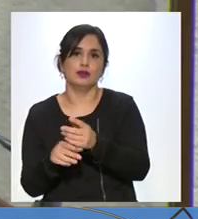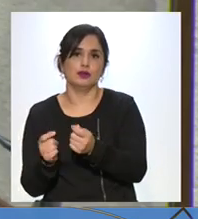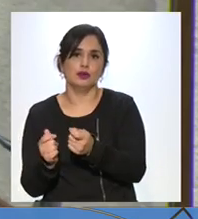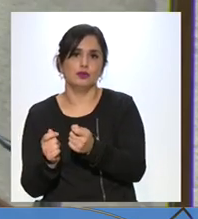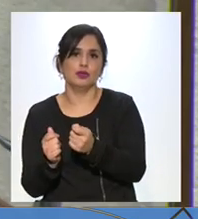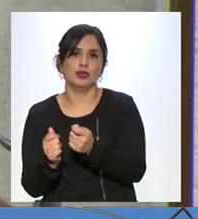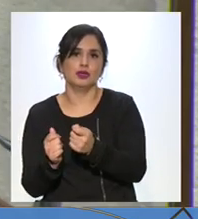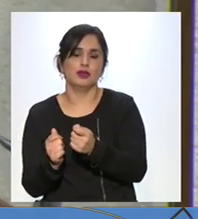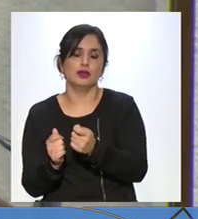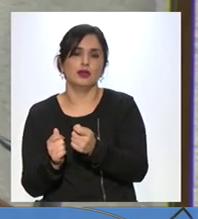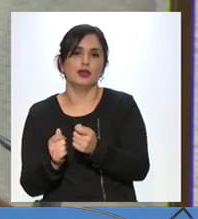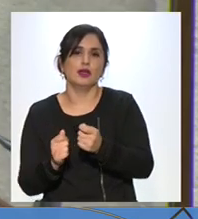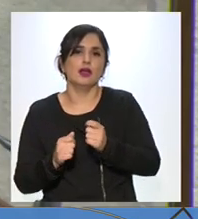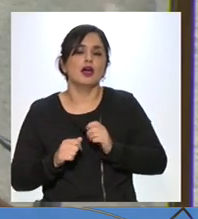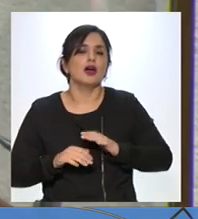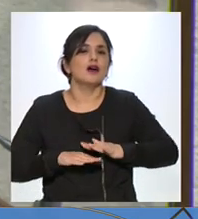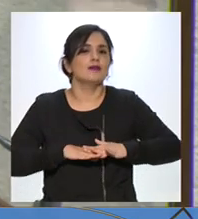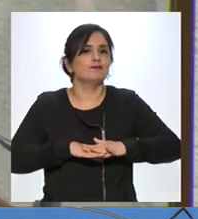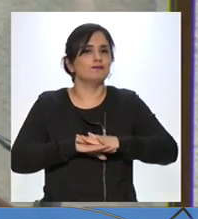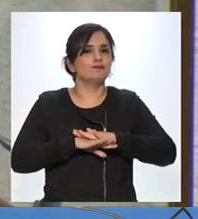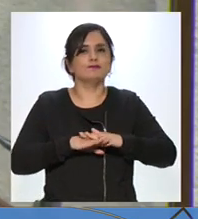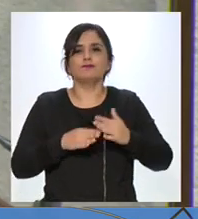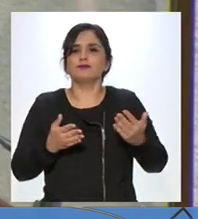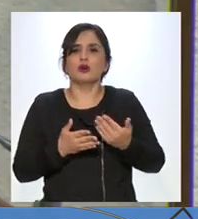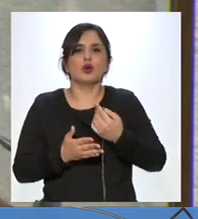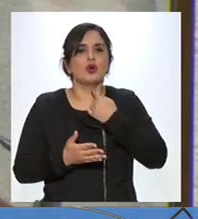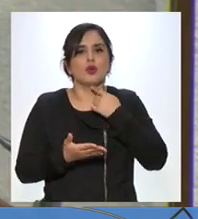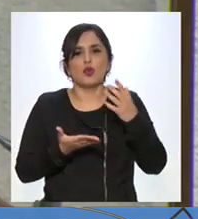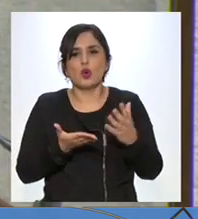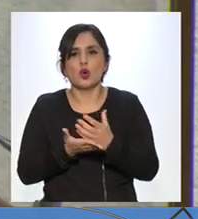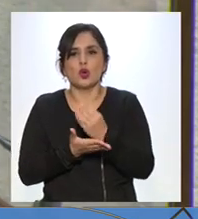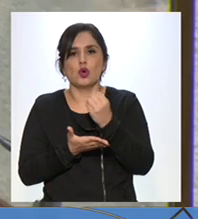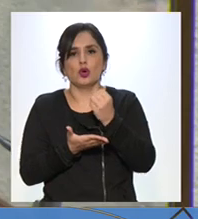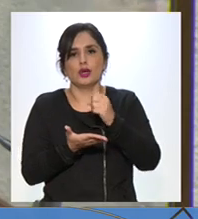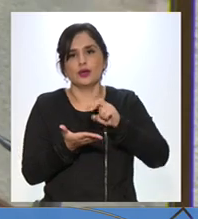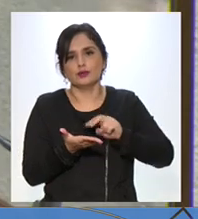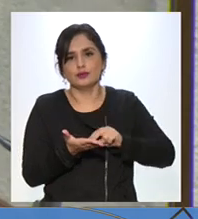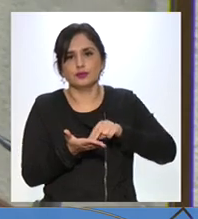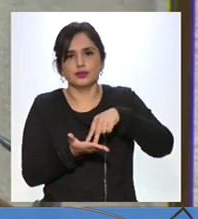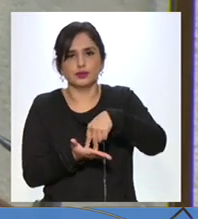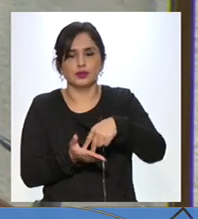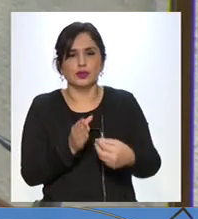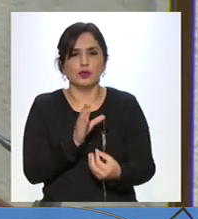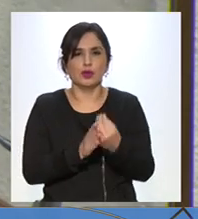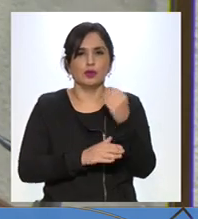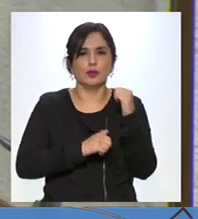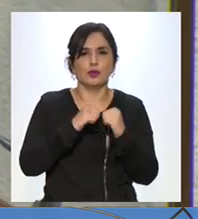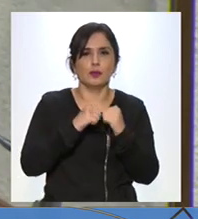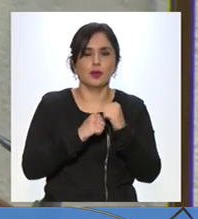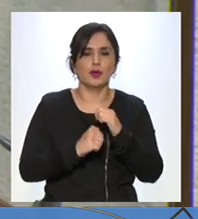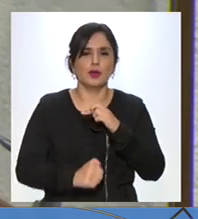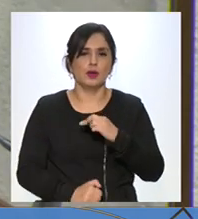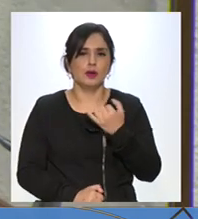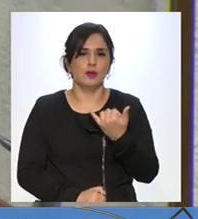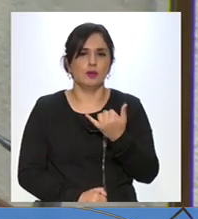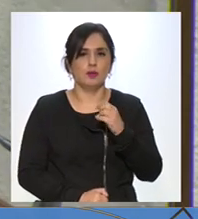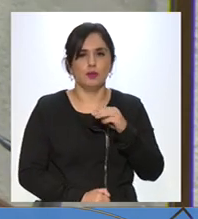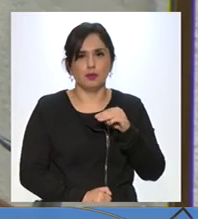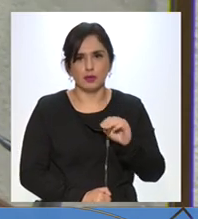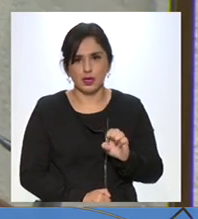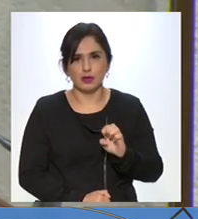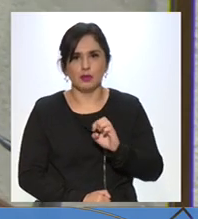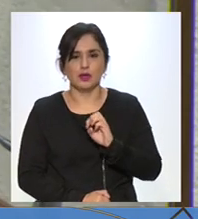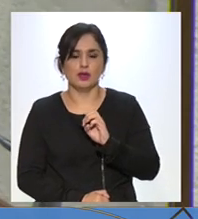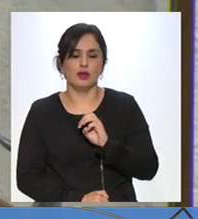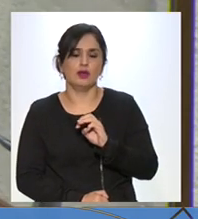puede también influir respecto a cómo finalmente lograr poner de pie a los emprendedores nuevamente, particularmente a los